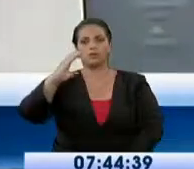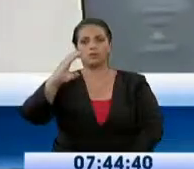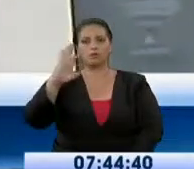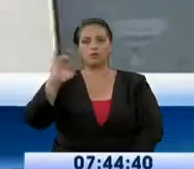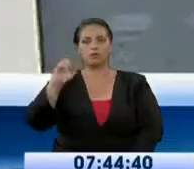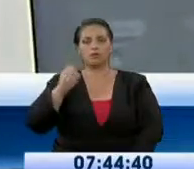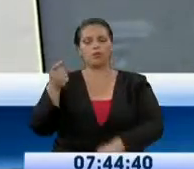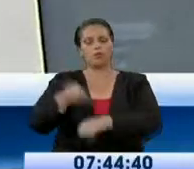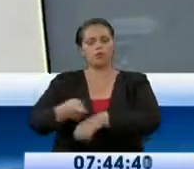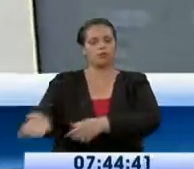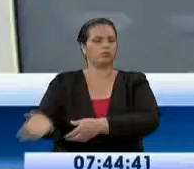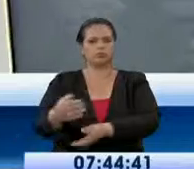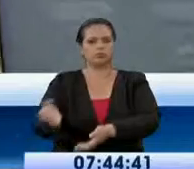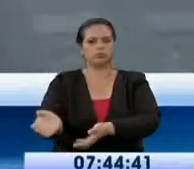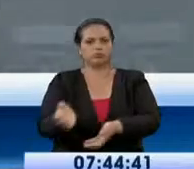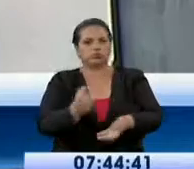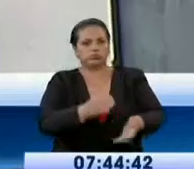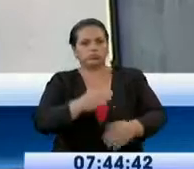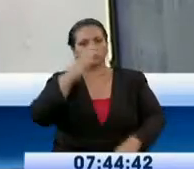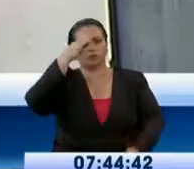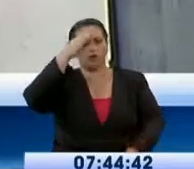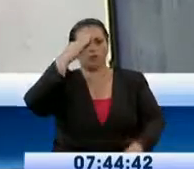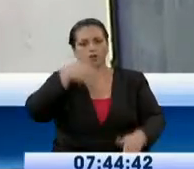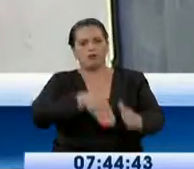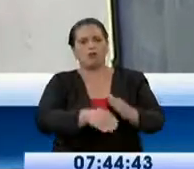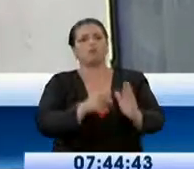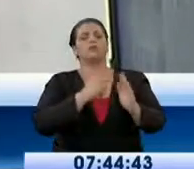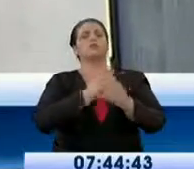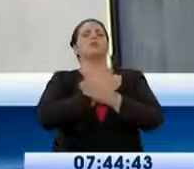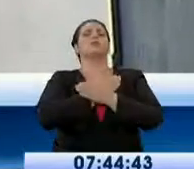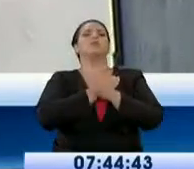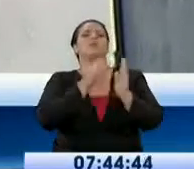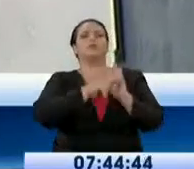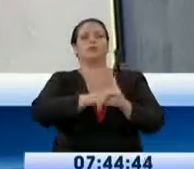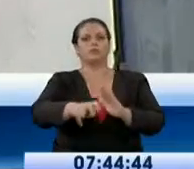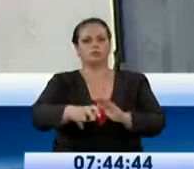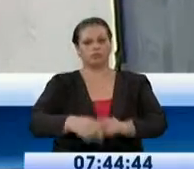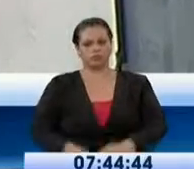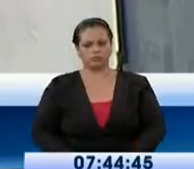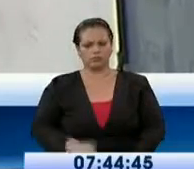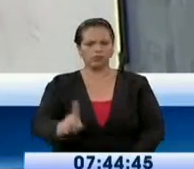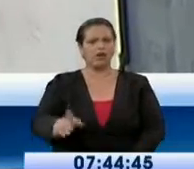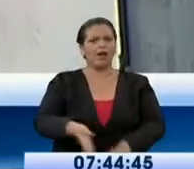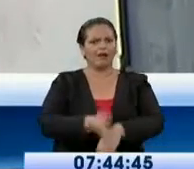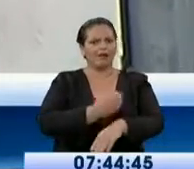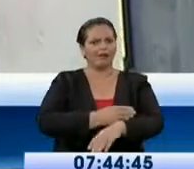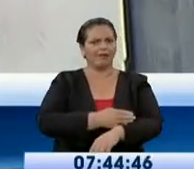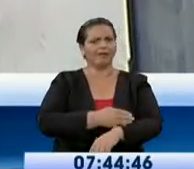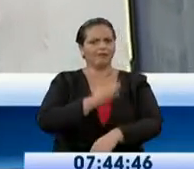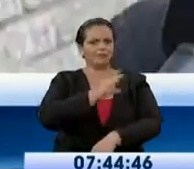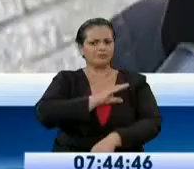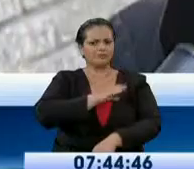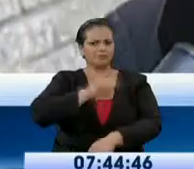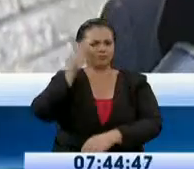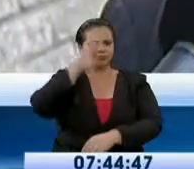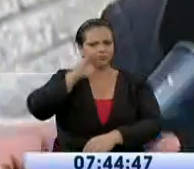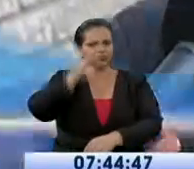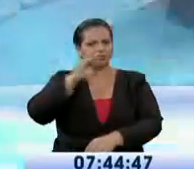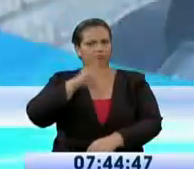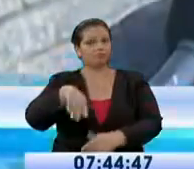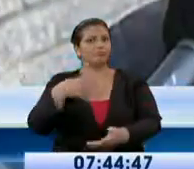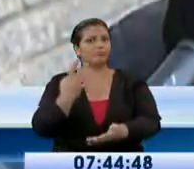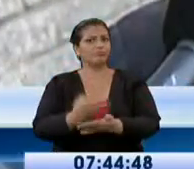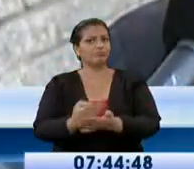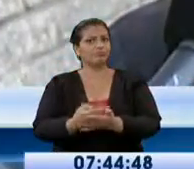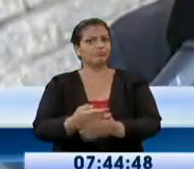cadáver. Tiene una boleta de detención vigente, efectivamente, tiene antecedentes y por lo tanto nos encontraríamos dentro de un presunto delincuente que